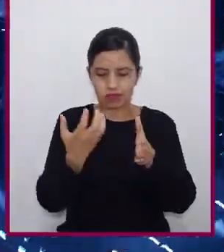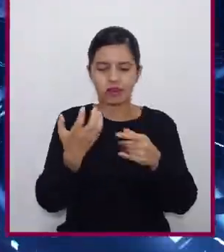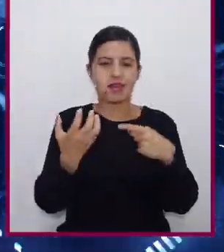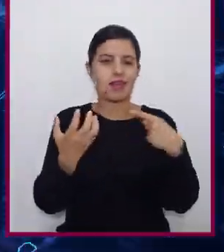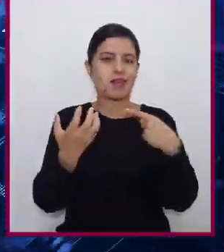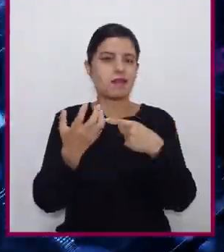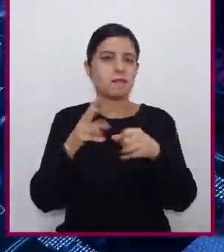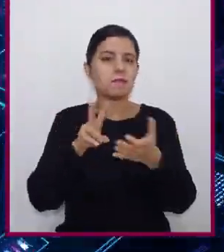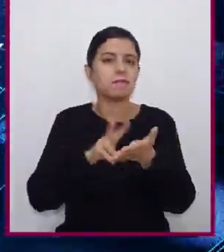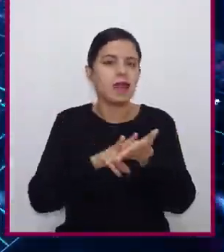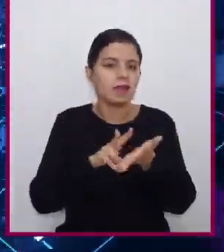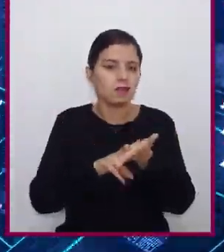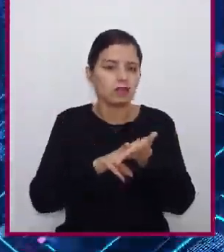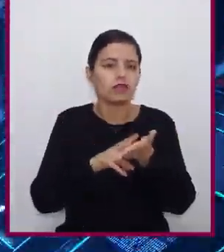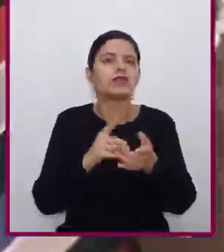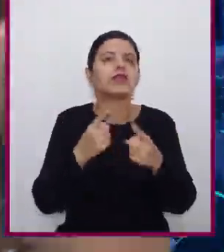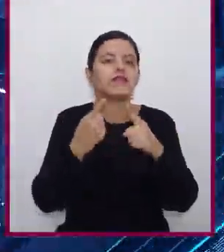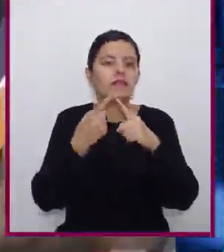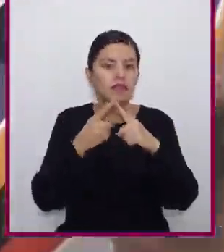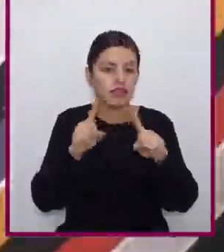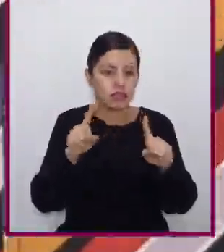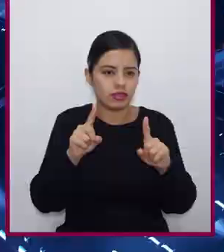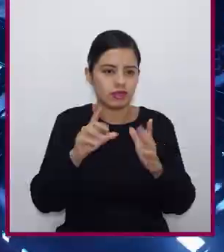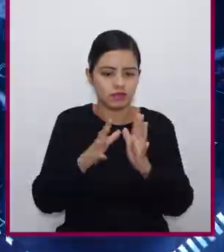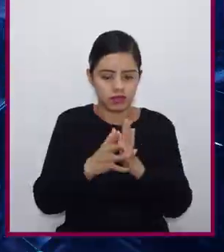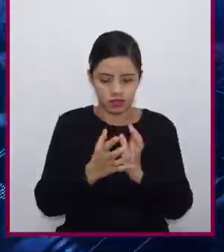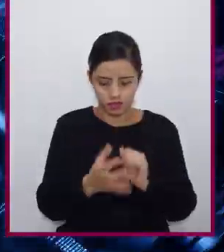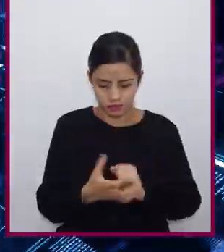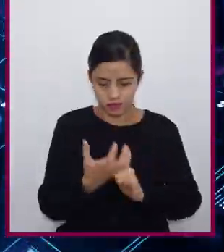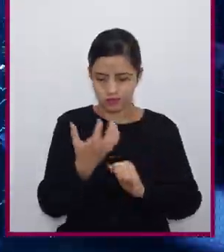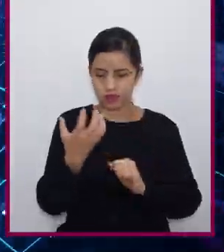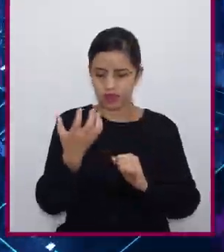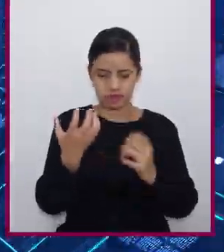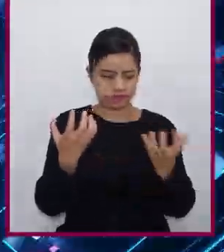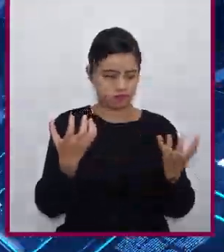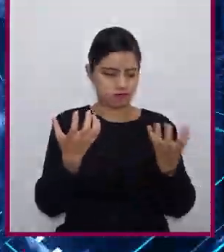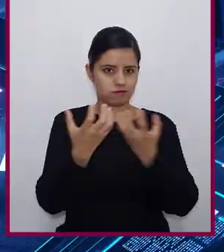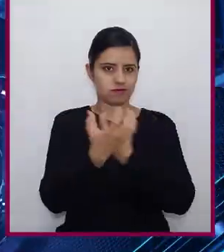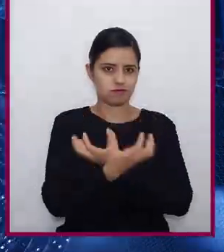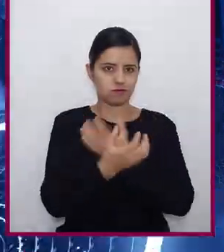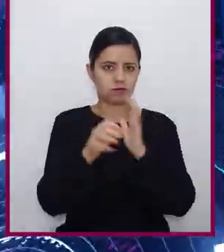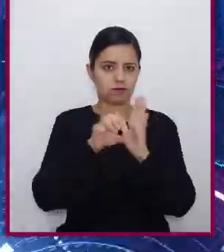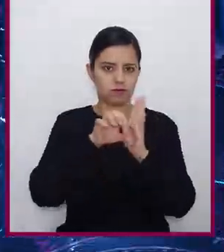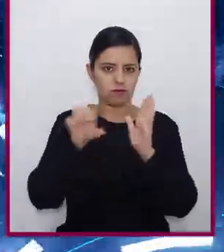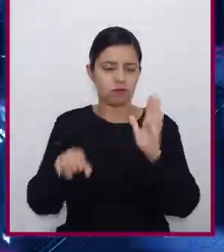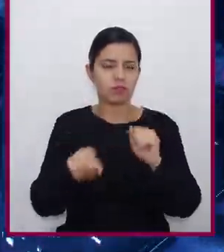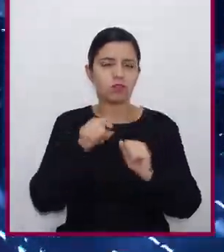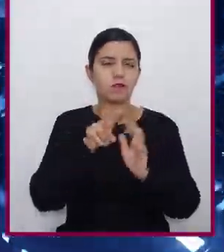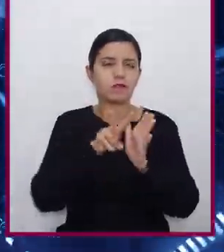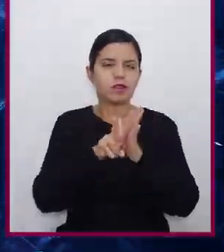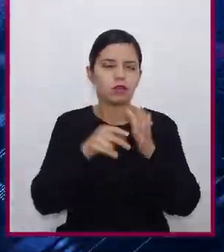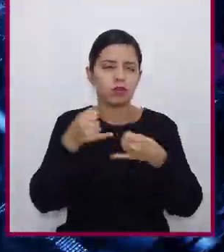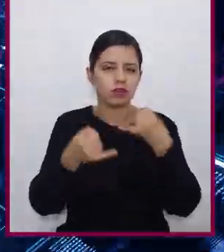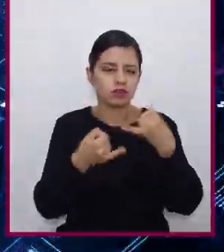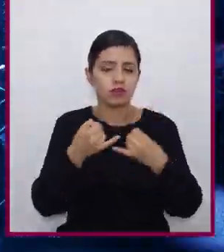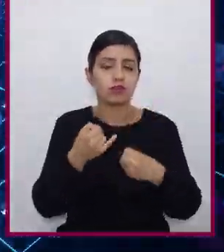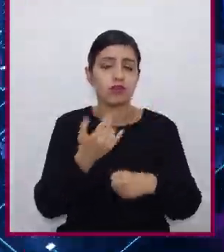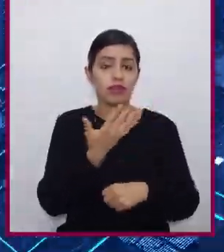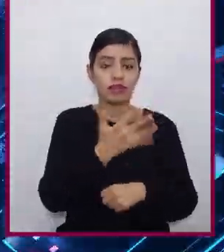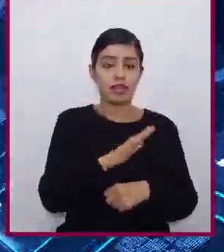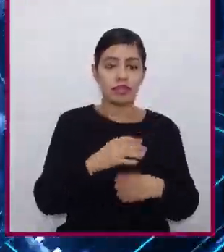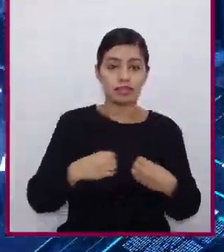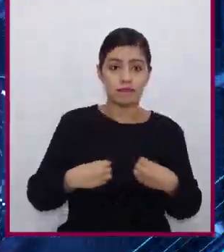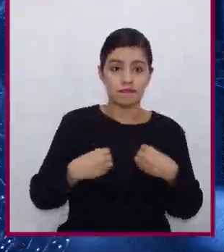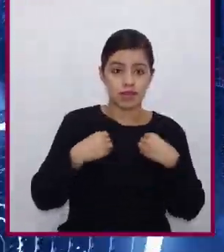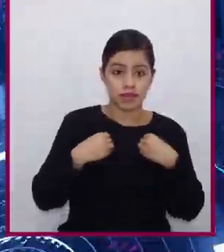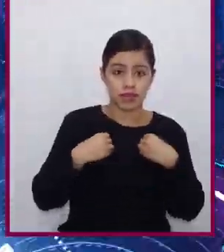que aparece un nuevo valor, sustituye al anterior. Como en el ejemplo del videojuego, si tú decides tener 10 vidas y fallas la